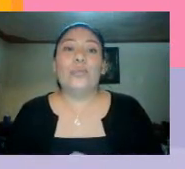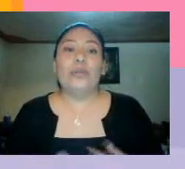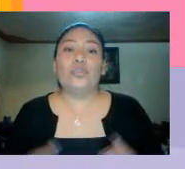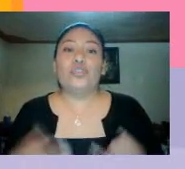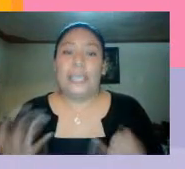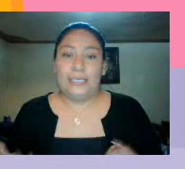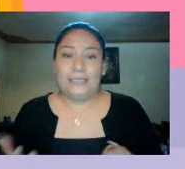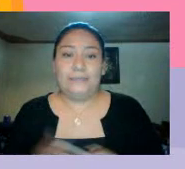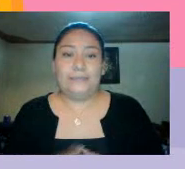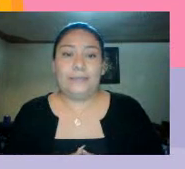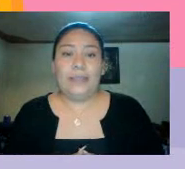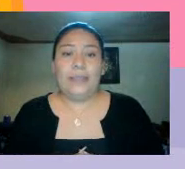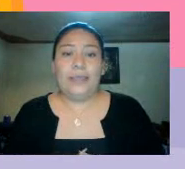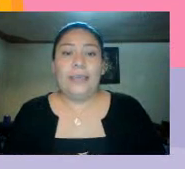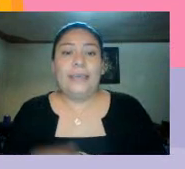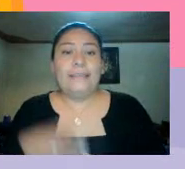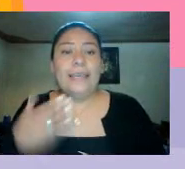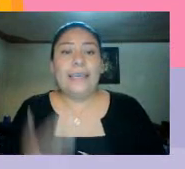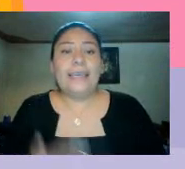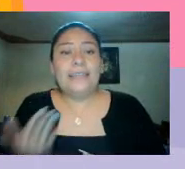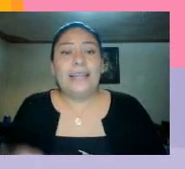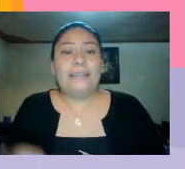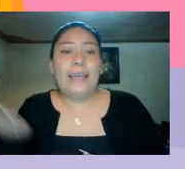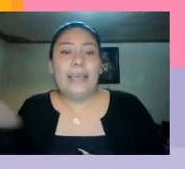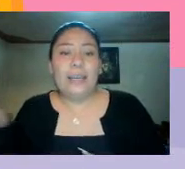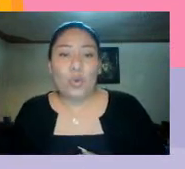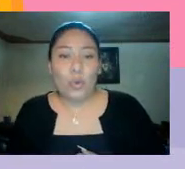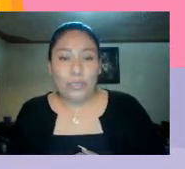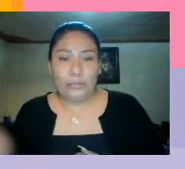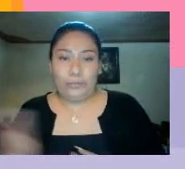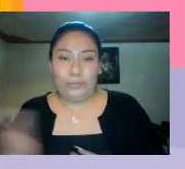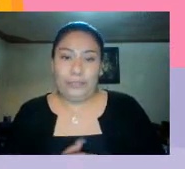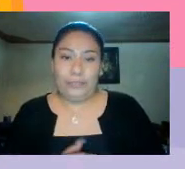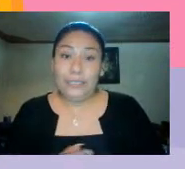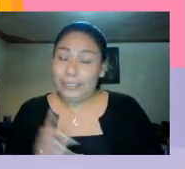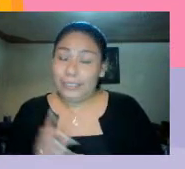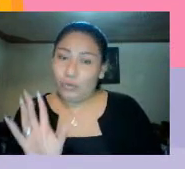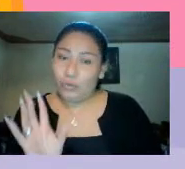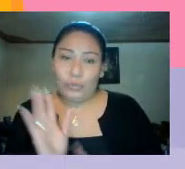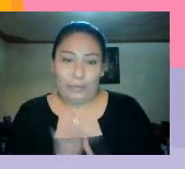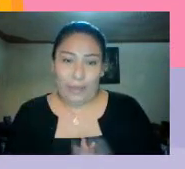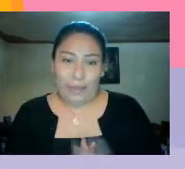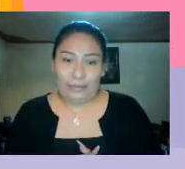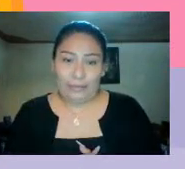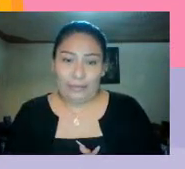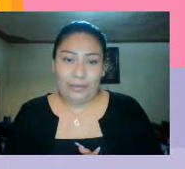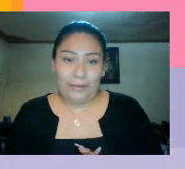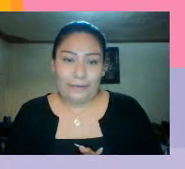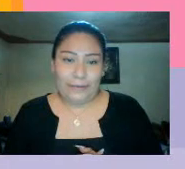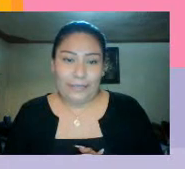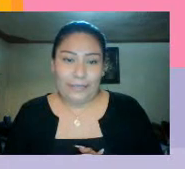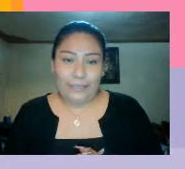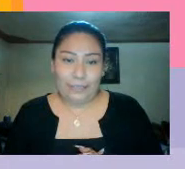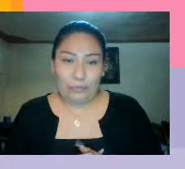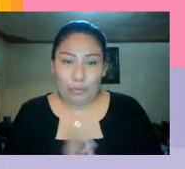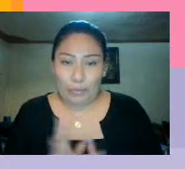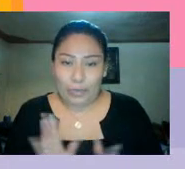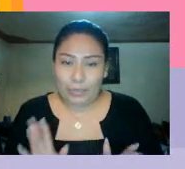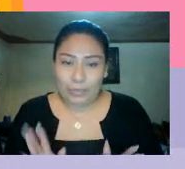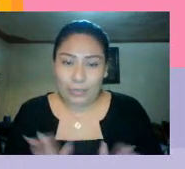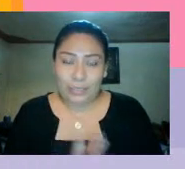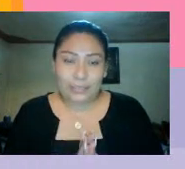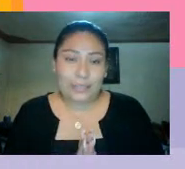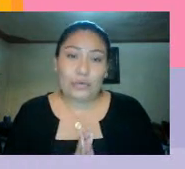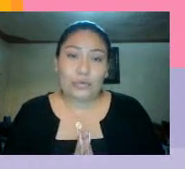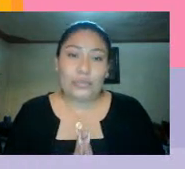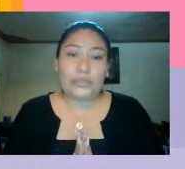Pregunta número 6. ¿De qué trata el cuento? Y tenemos una imagen. A ver, tenemos a un